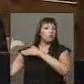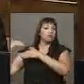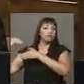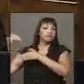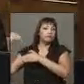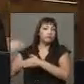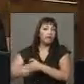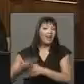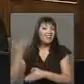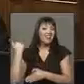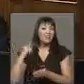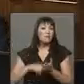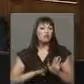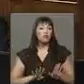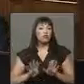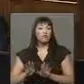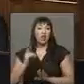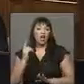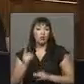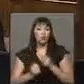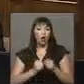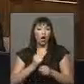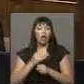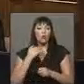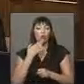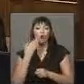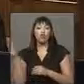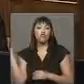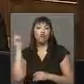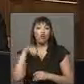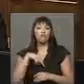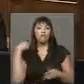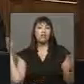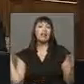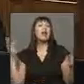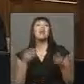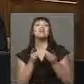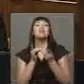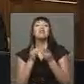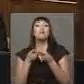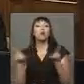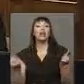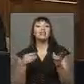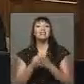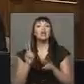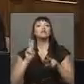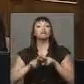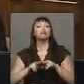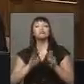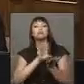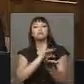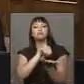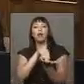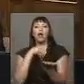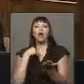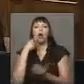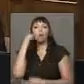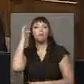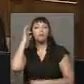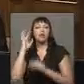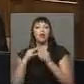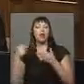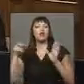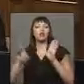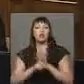iniciado en 1991, cuando apenas volvimos a la democracia, implementamos una institucionalidad de género estable y